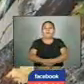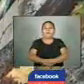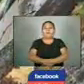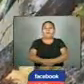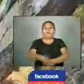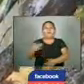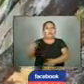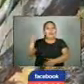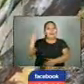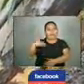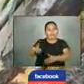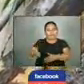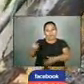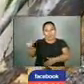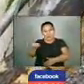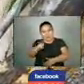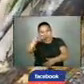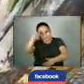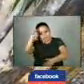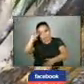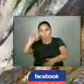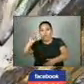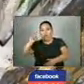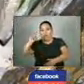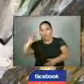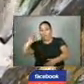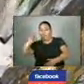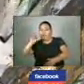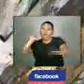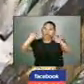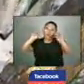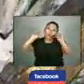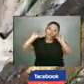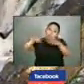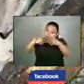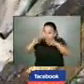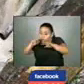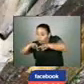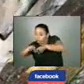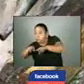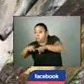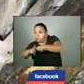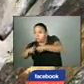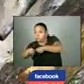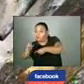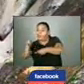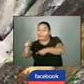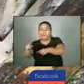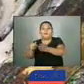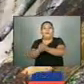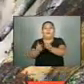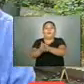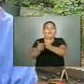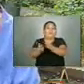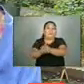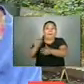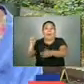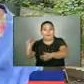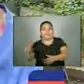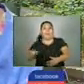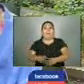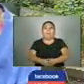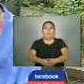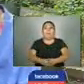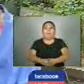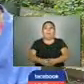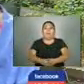señores de ANDA vinieron a ver una fuga de agua, supuestamente la repararon, pero al parecer eso es lo que ha creado ese problema.